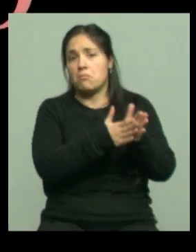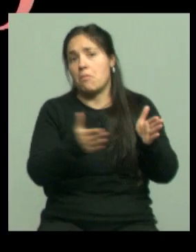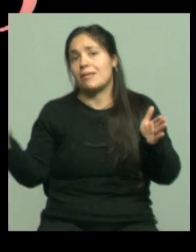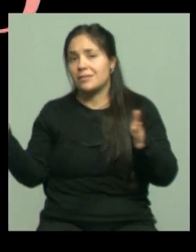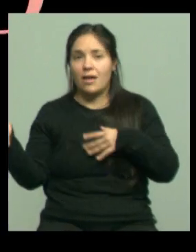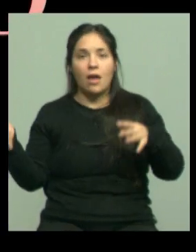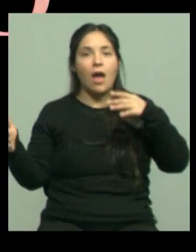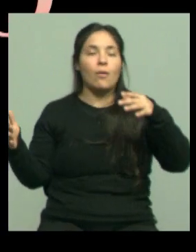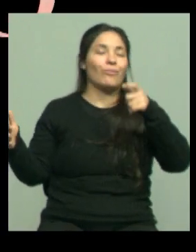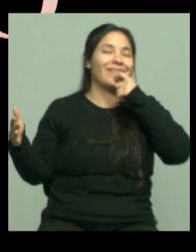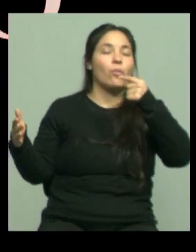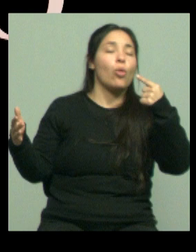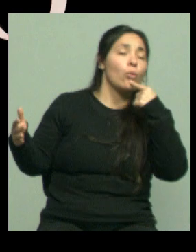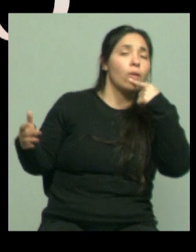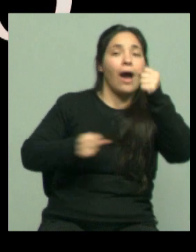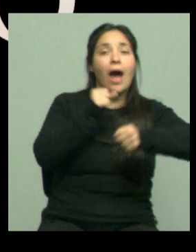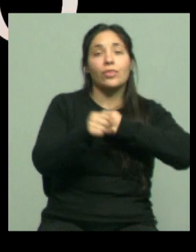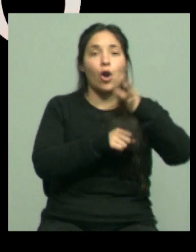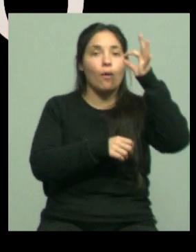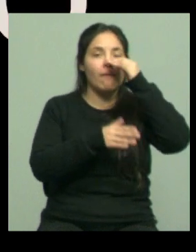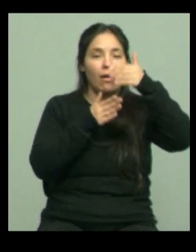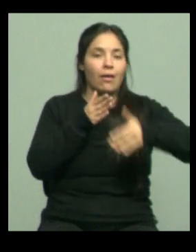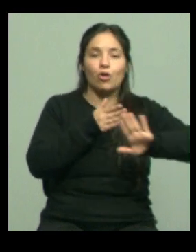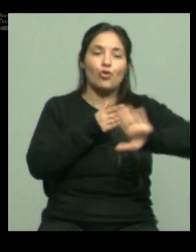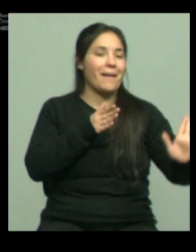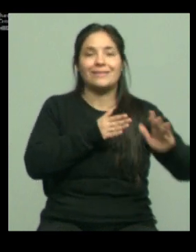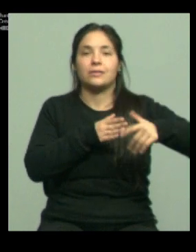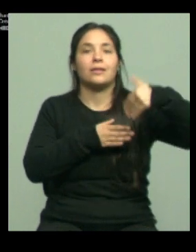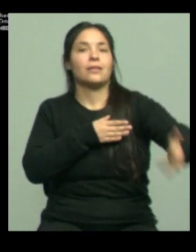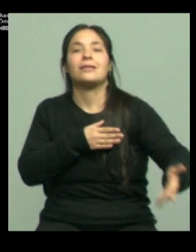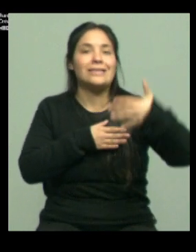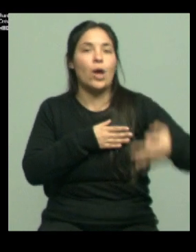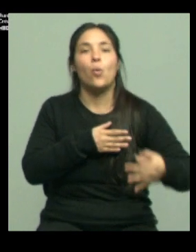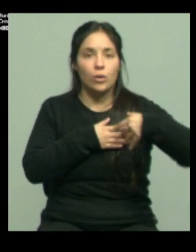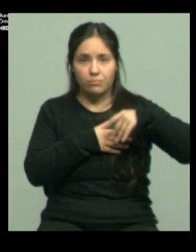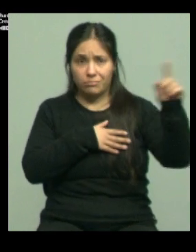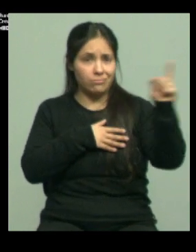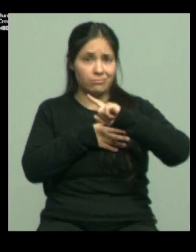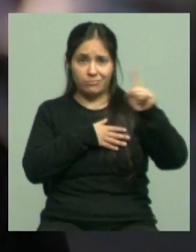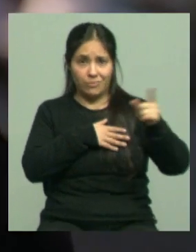Sí. Justamente, bueno, recién hablábamos de que en el cine muchas mujeres grandes ya no se ven.